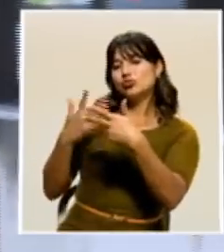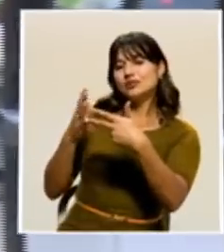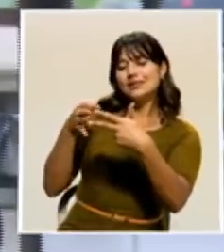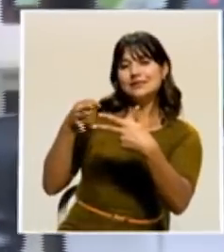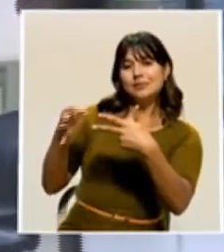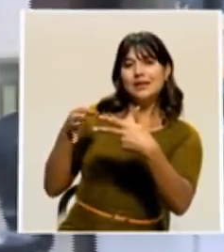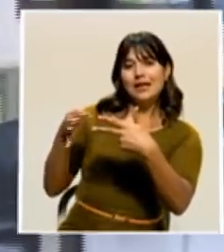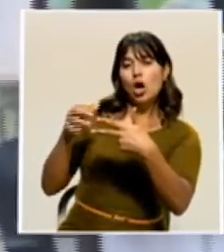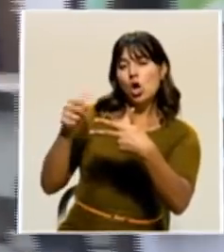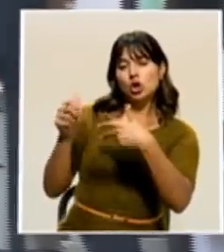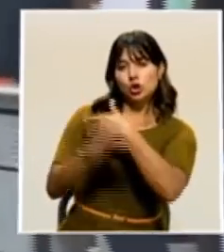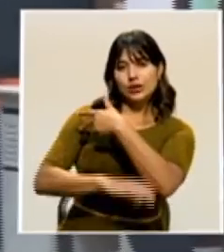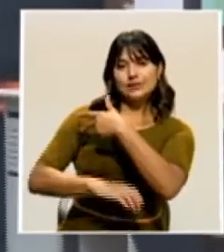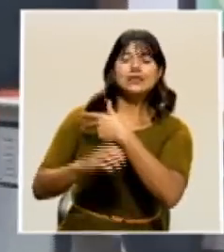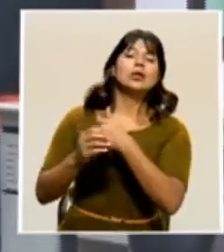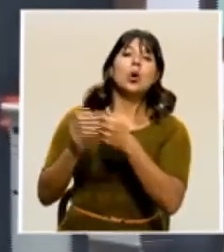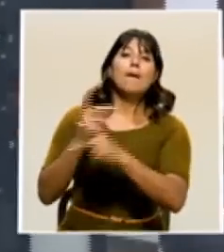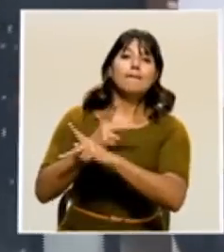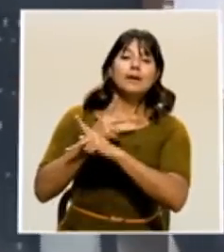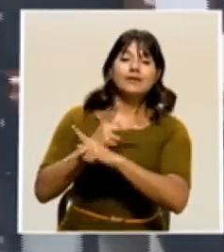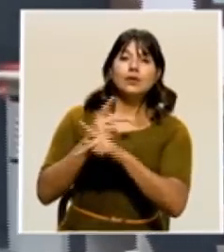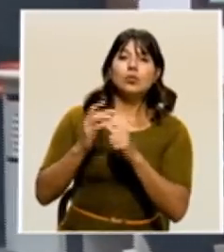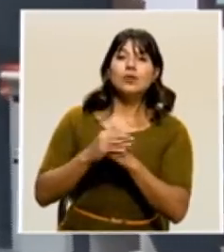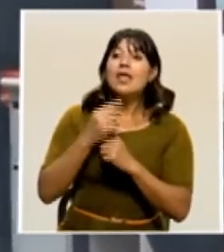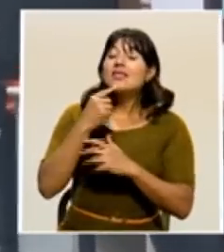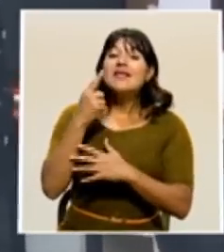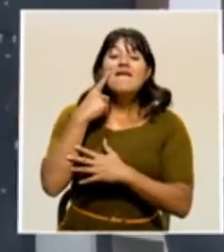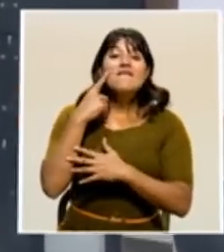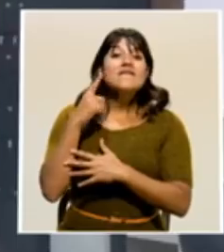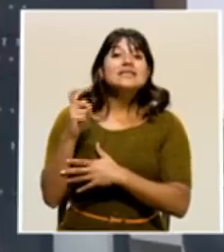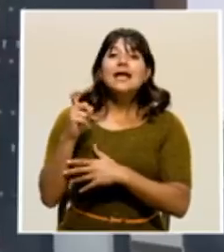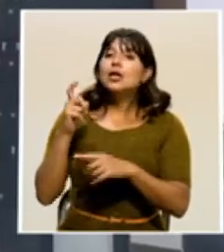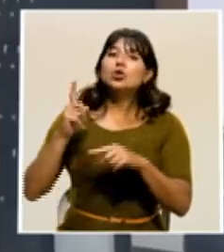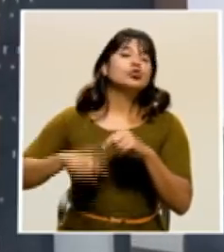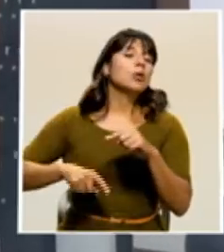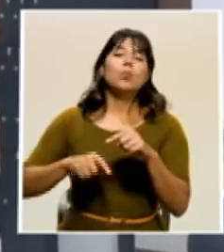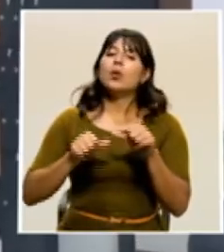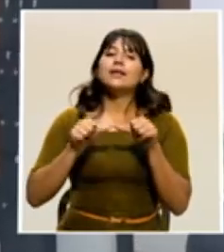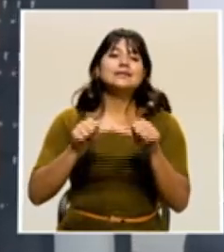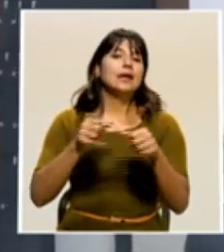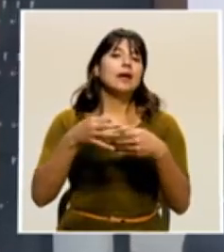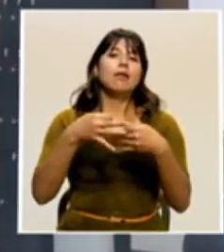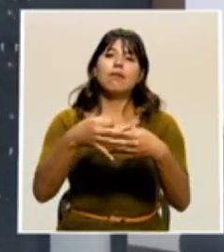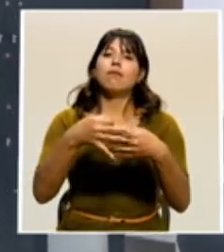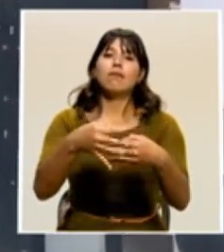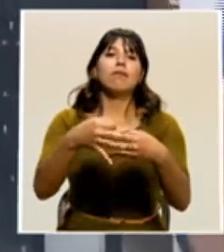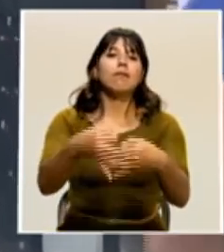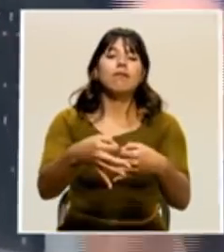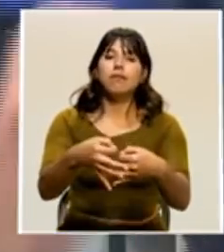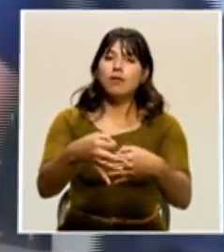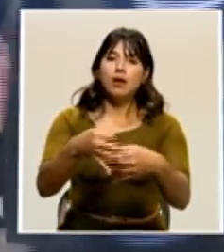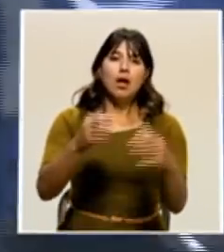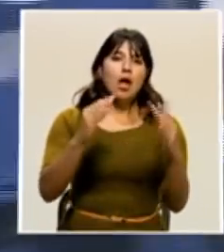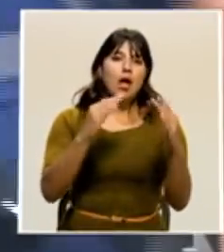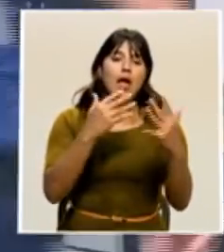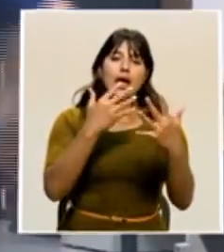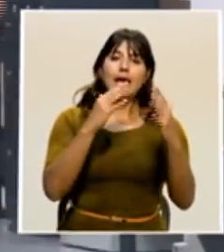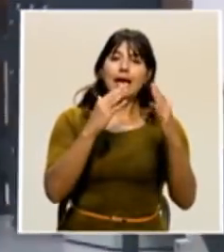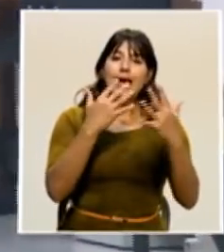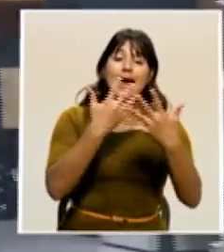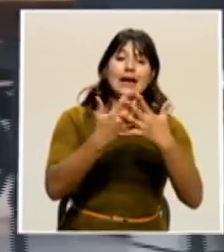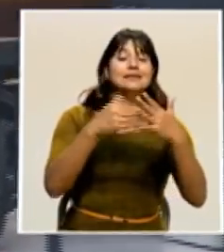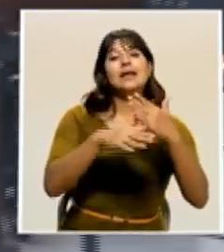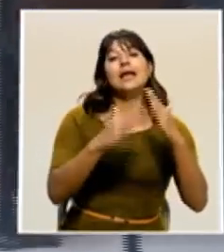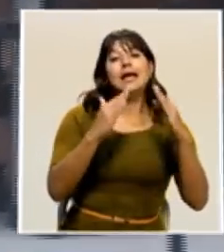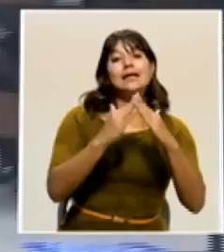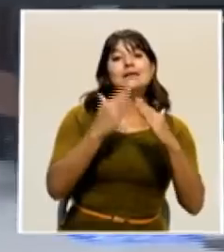a que, según la Fiscalía, ya no es posible prorrogar las medidas privativas de libertad al haberse vencido el plazo máximo para